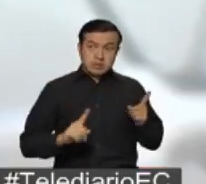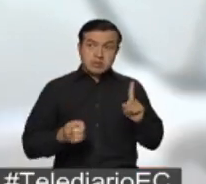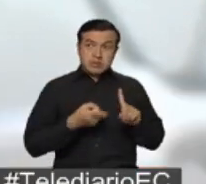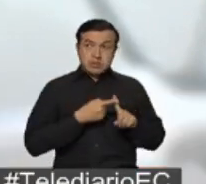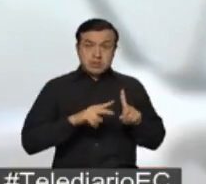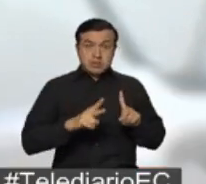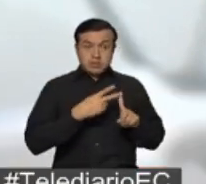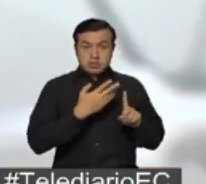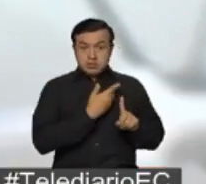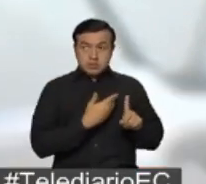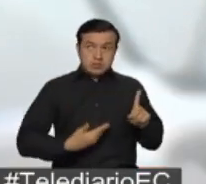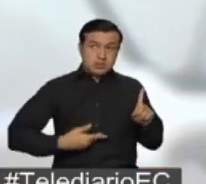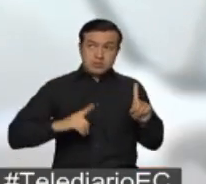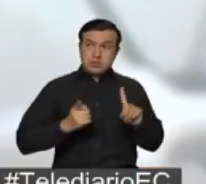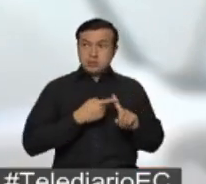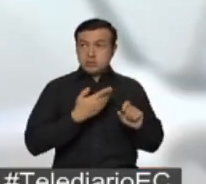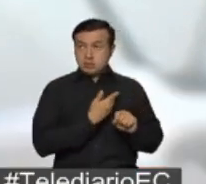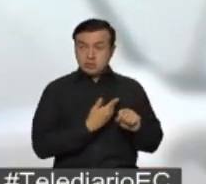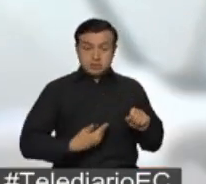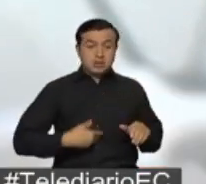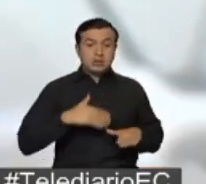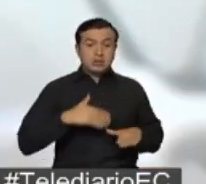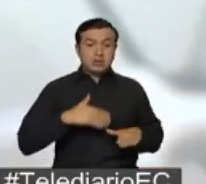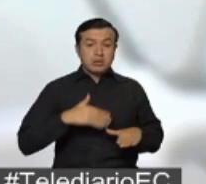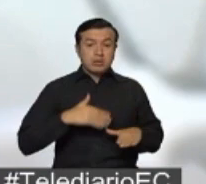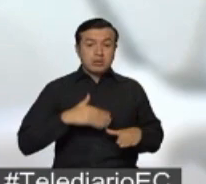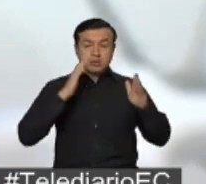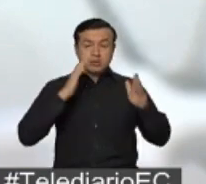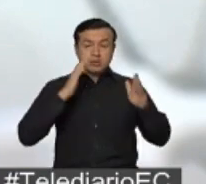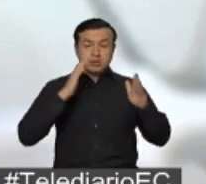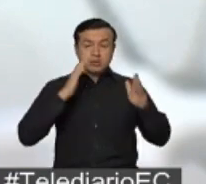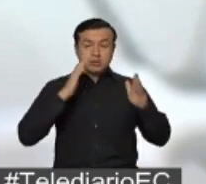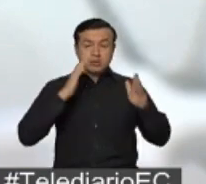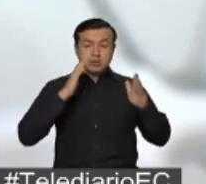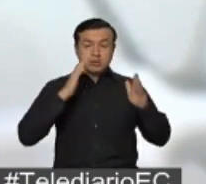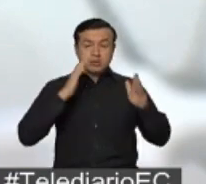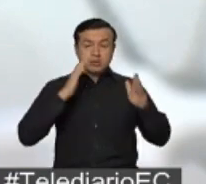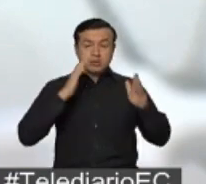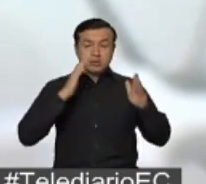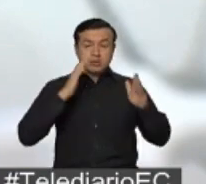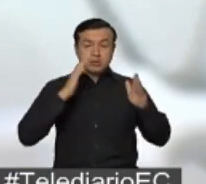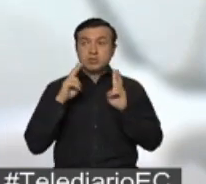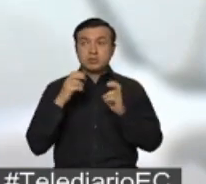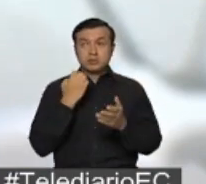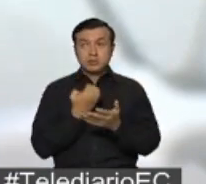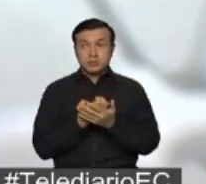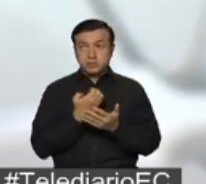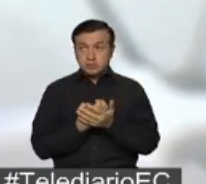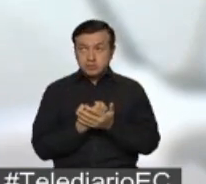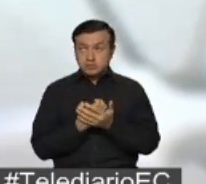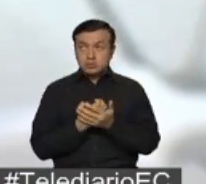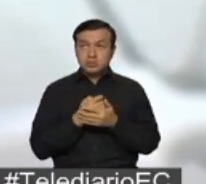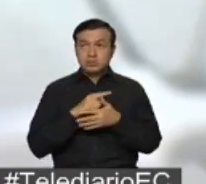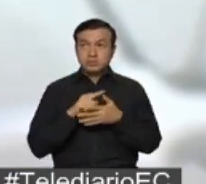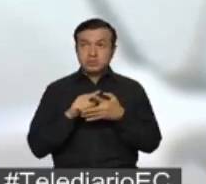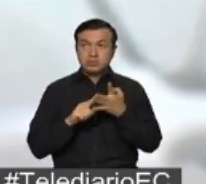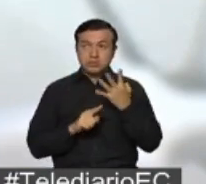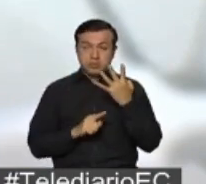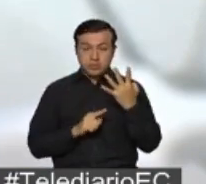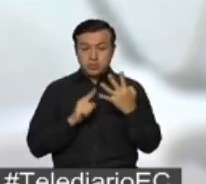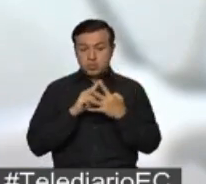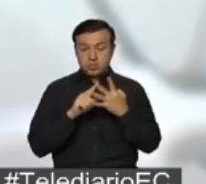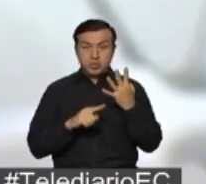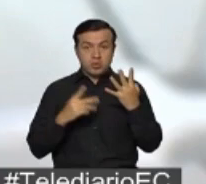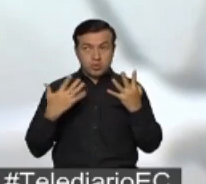ayer la preocupación del presidente la repubblica la salud es lo primero pero también los temas económicos y las 4 acciones que nosotros